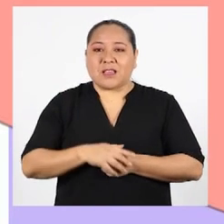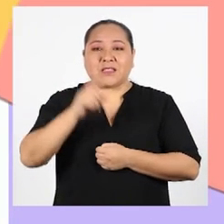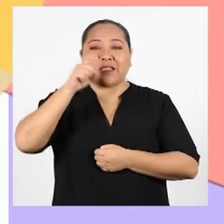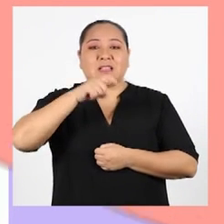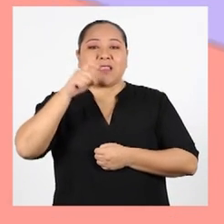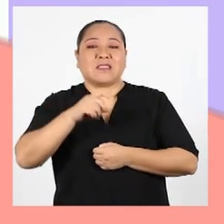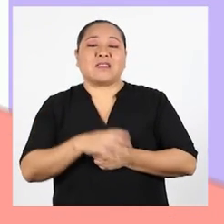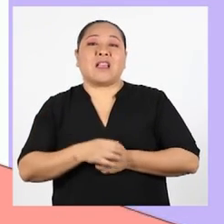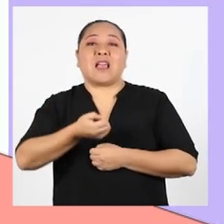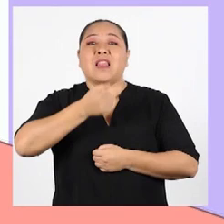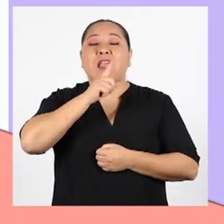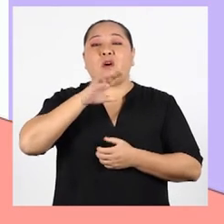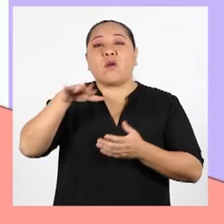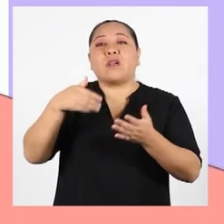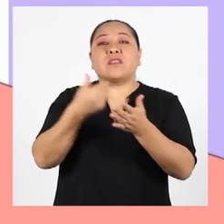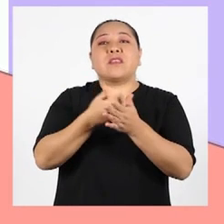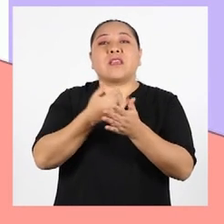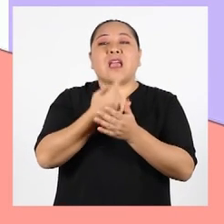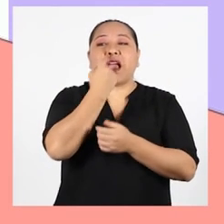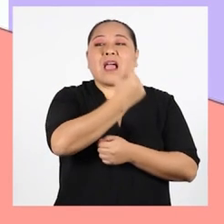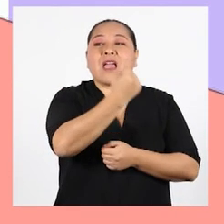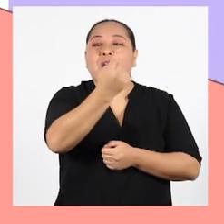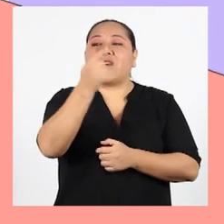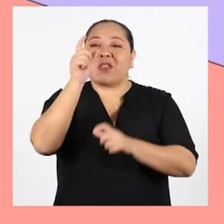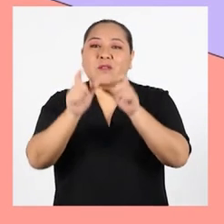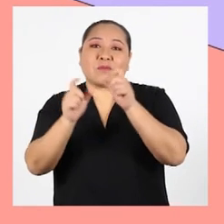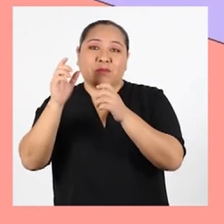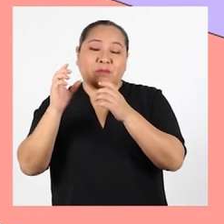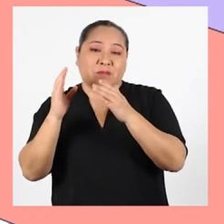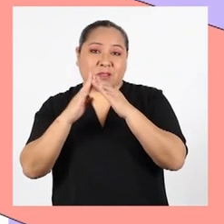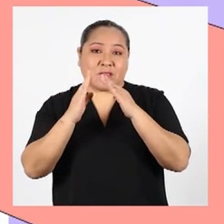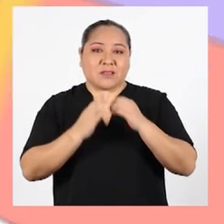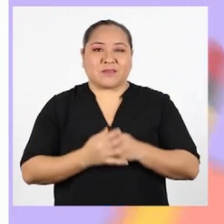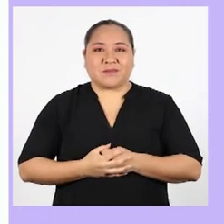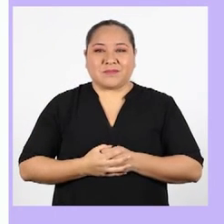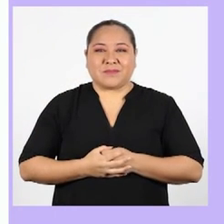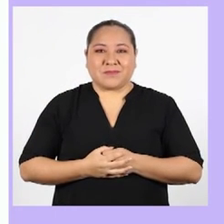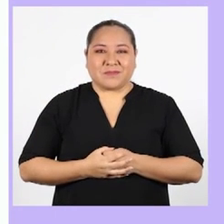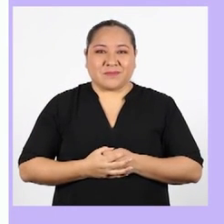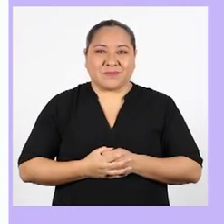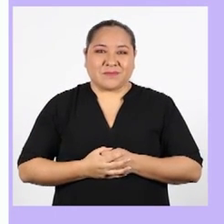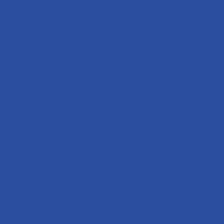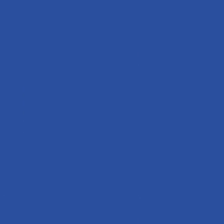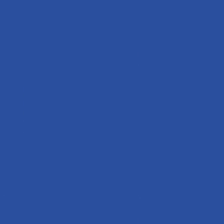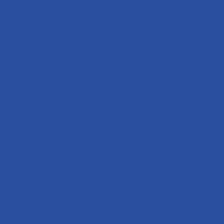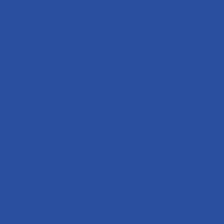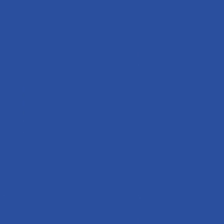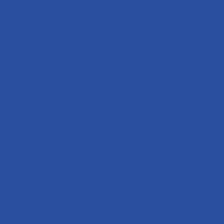Es necesario que el agua llegue a cada uno de nuestros hogares.